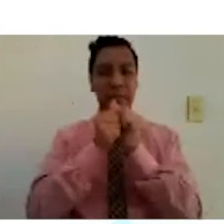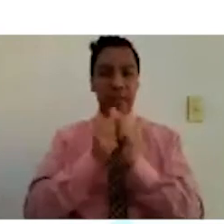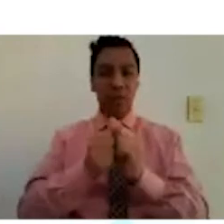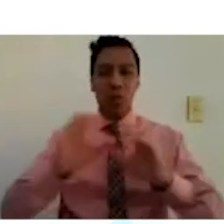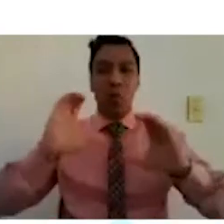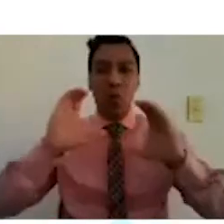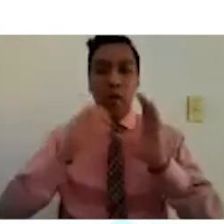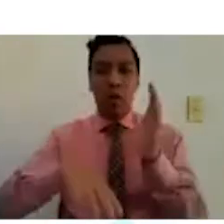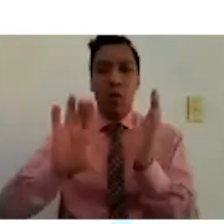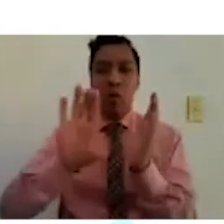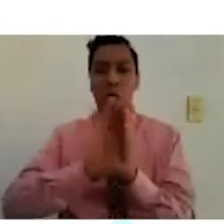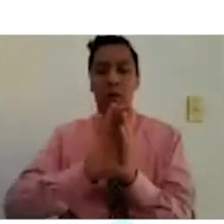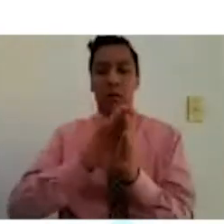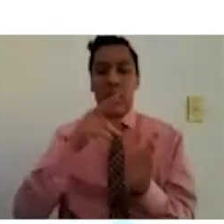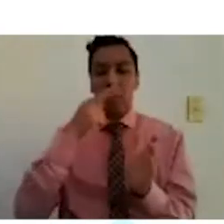habitaciones.